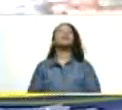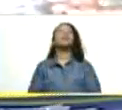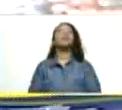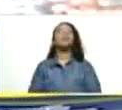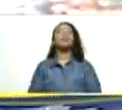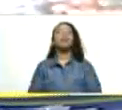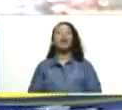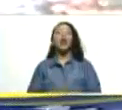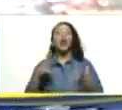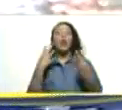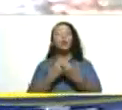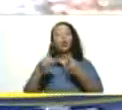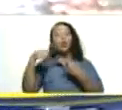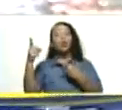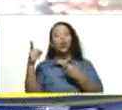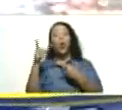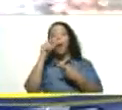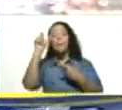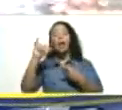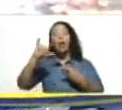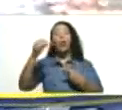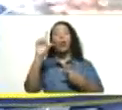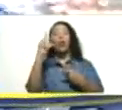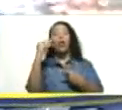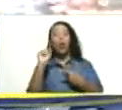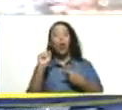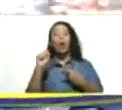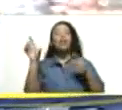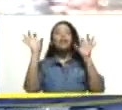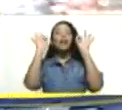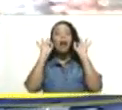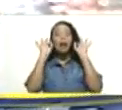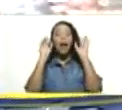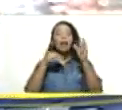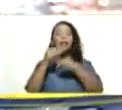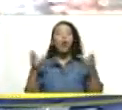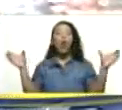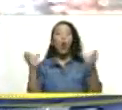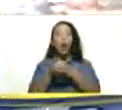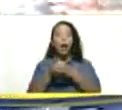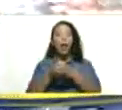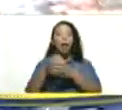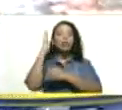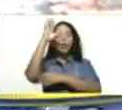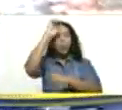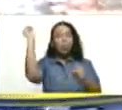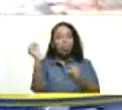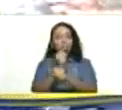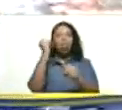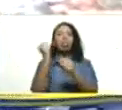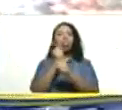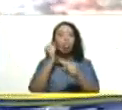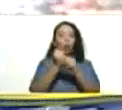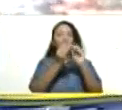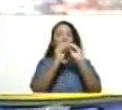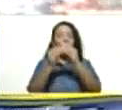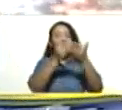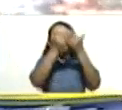León Heredia y Erika Faría hicimos varias jornadas de reuniones de trabajo para estudiar